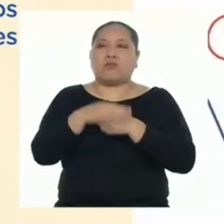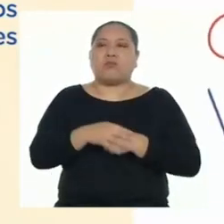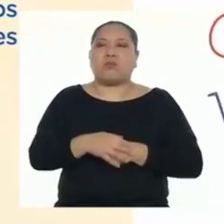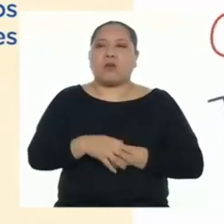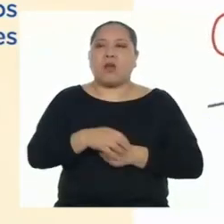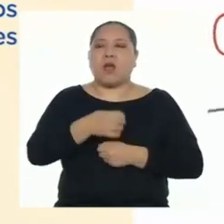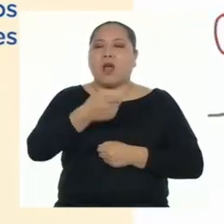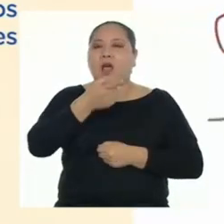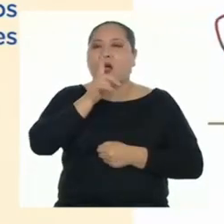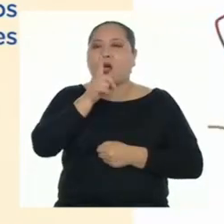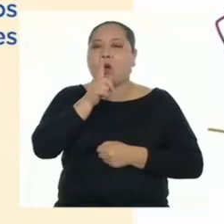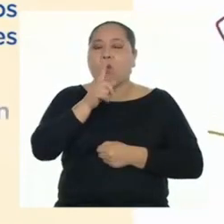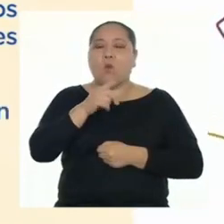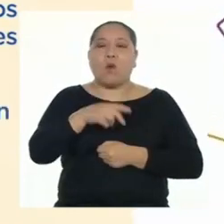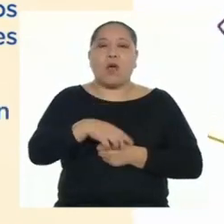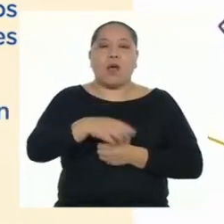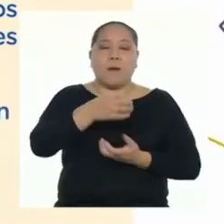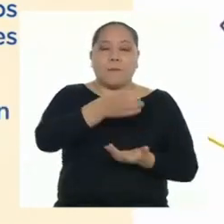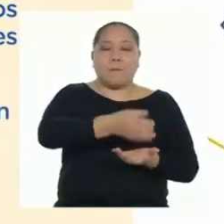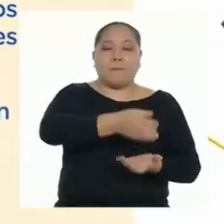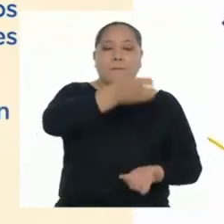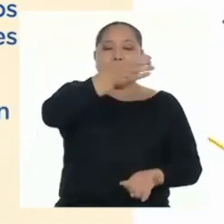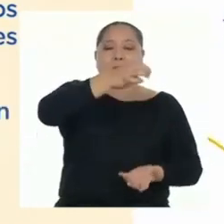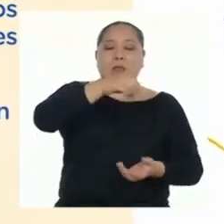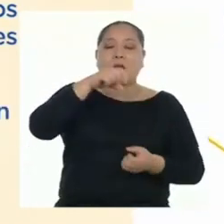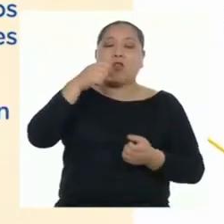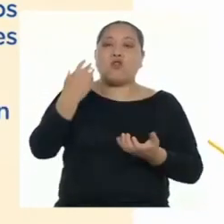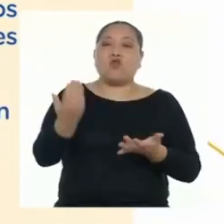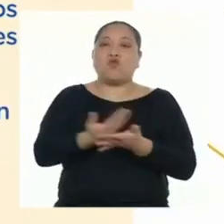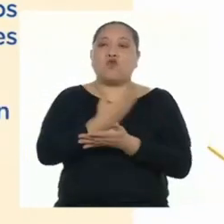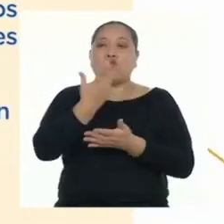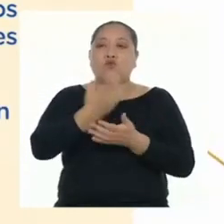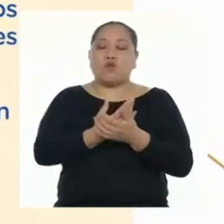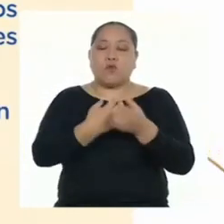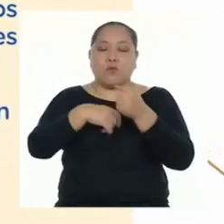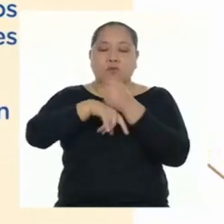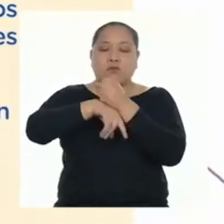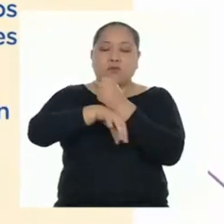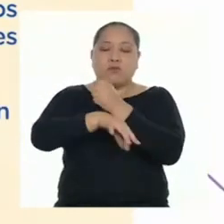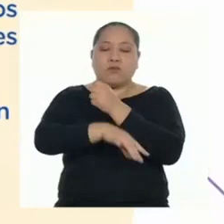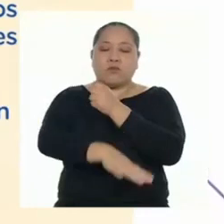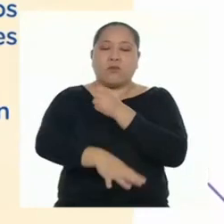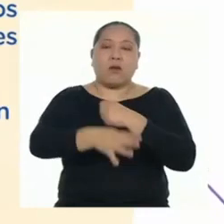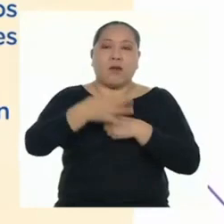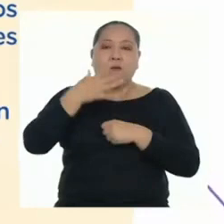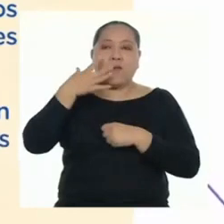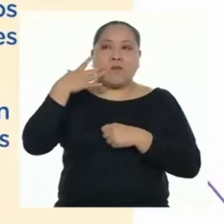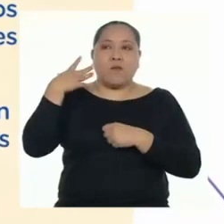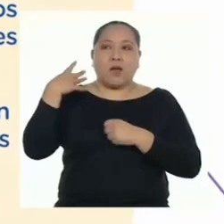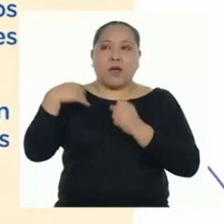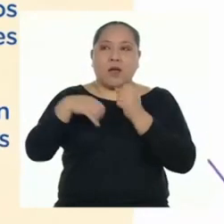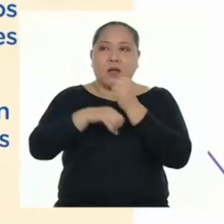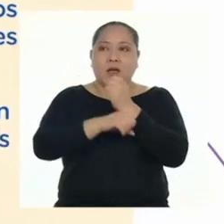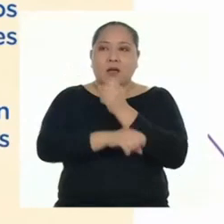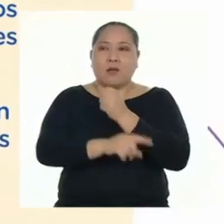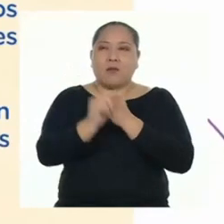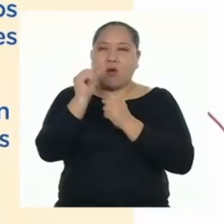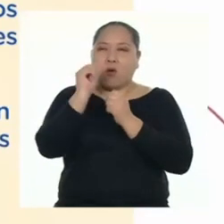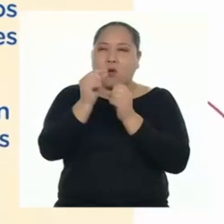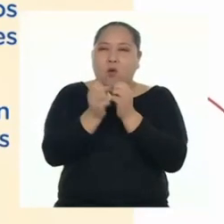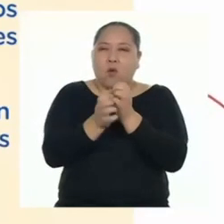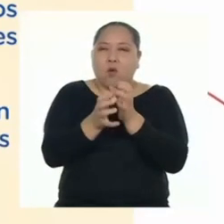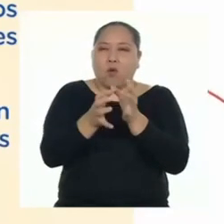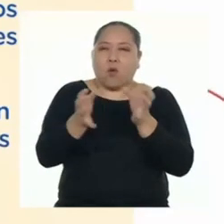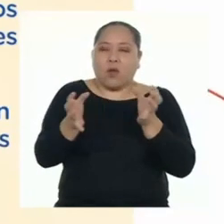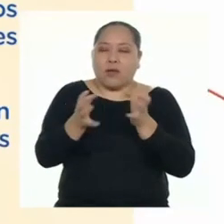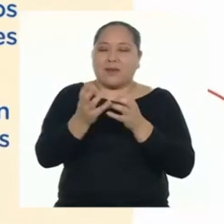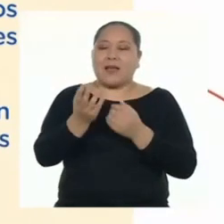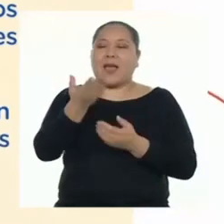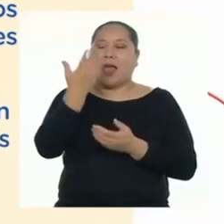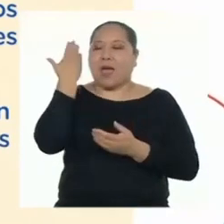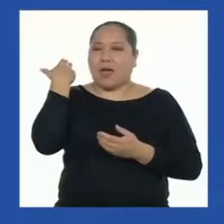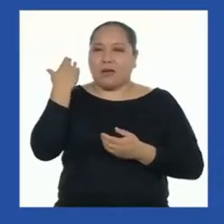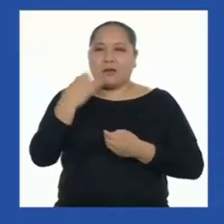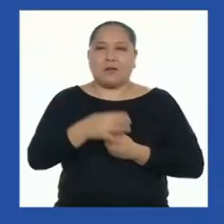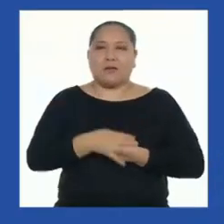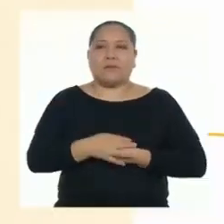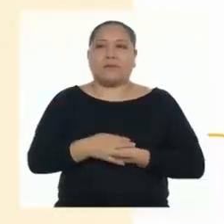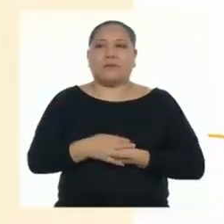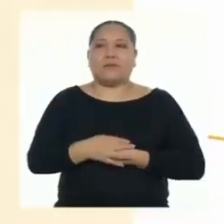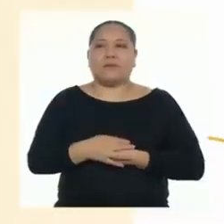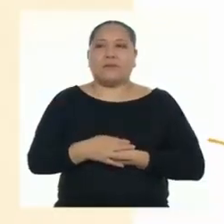agua mineral. A esta muestra le crecieron nuevas raíces. Las mismas son más blancas y un poquito más gruesas que las que tenía al